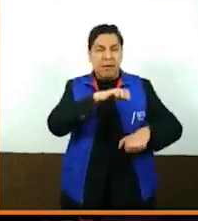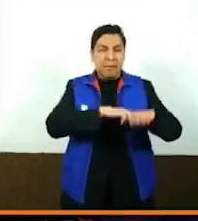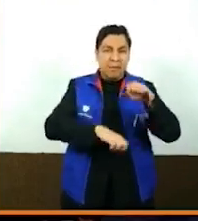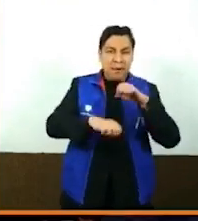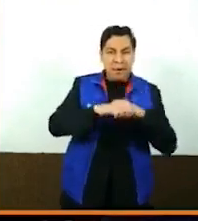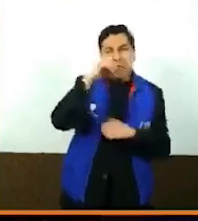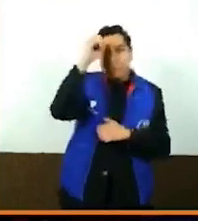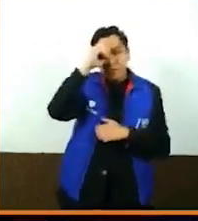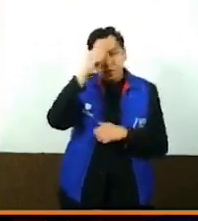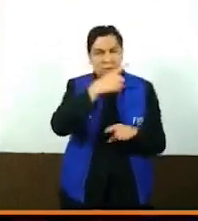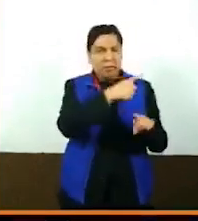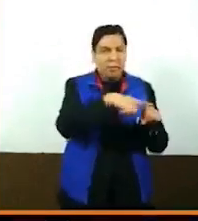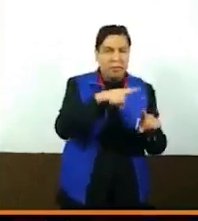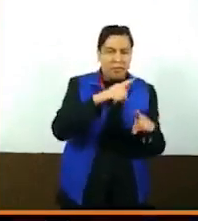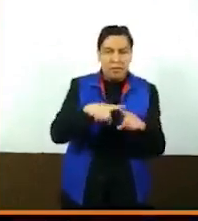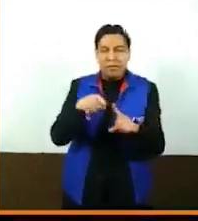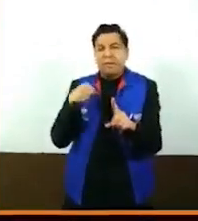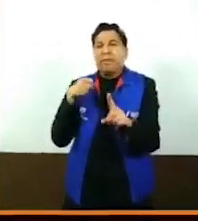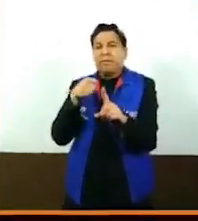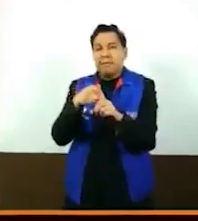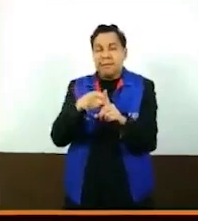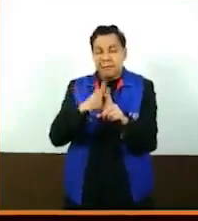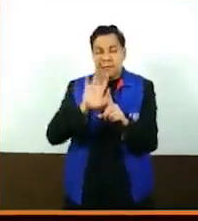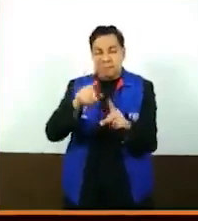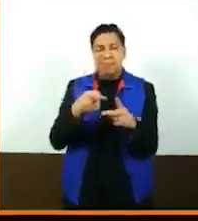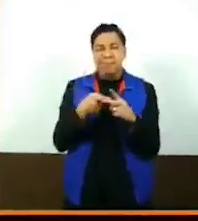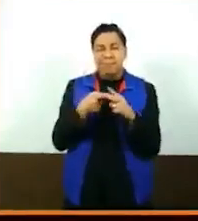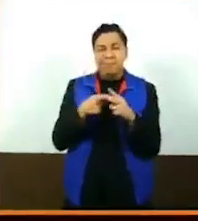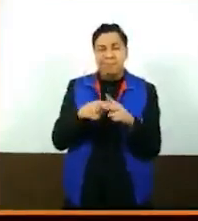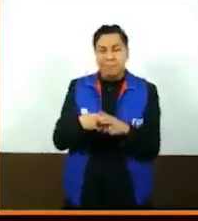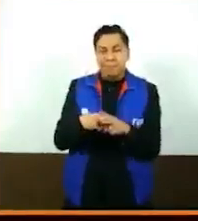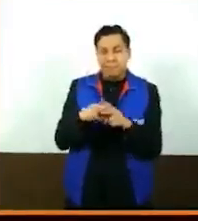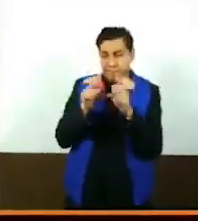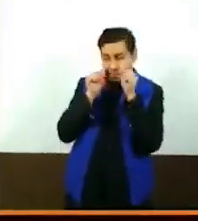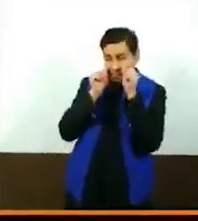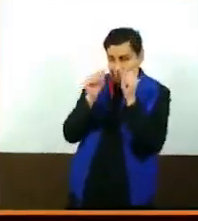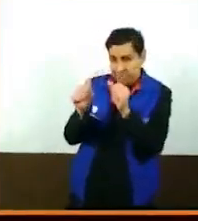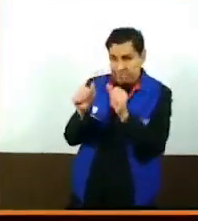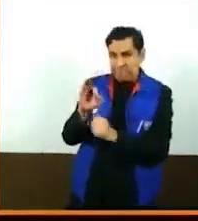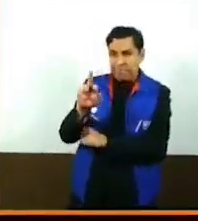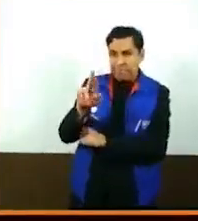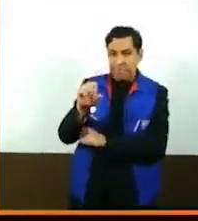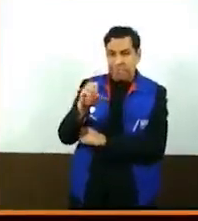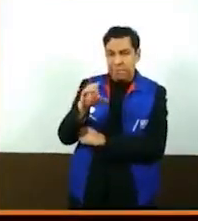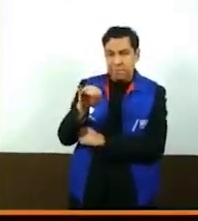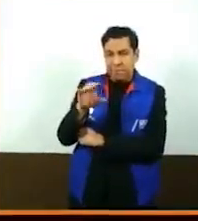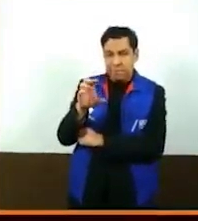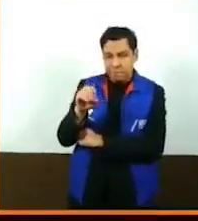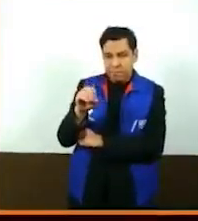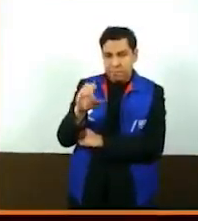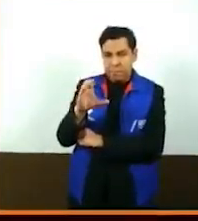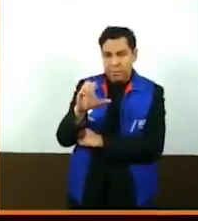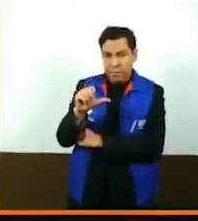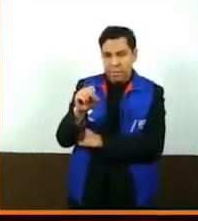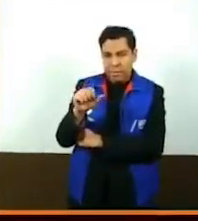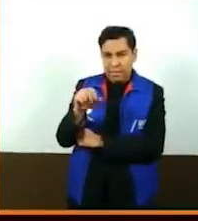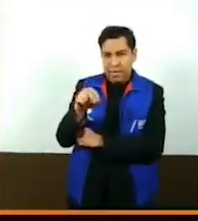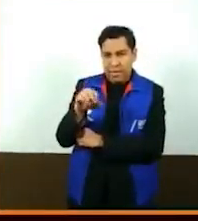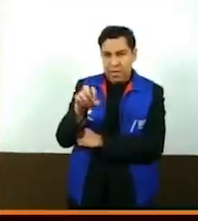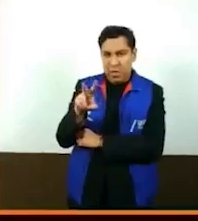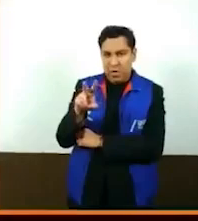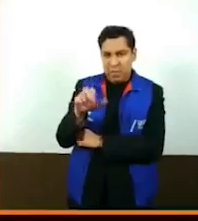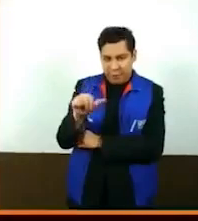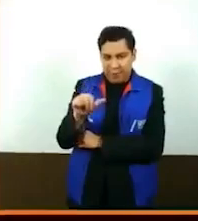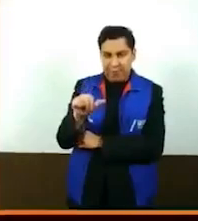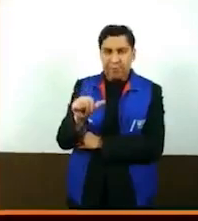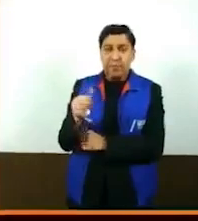vamos a empezar esta ceremonia de cierre escuchando a Francisco Casanueva, a Paqui Casanueva,